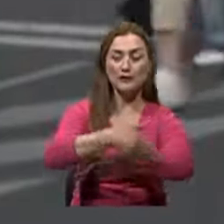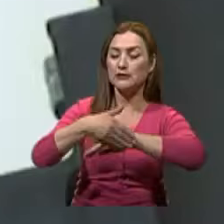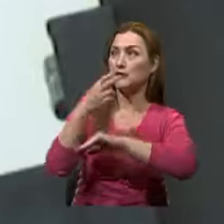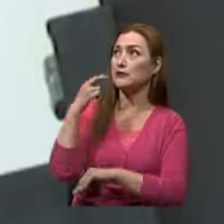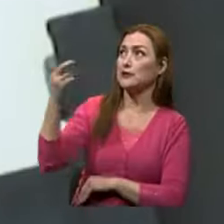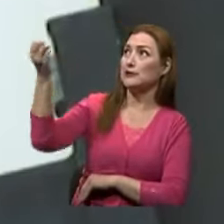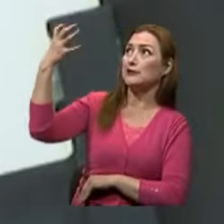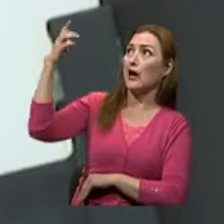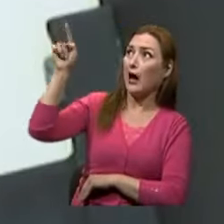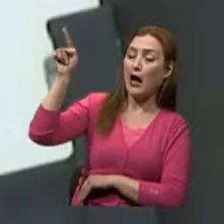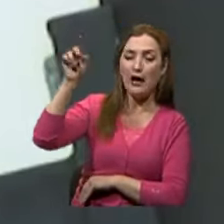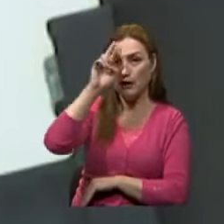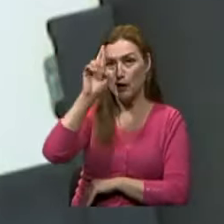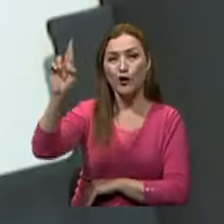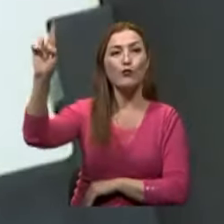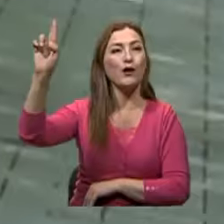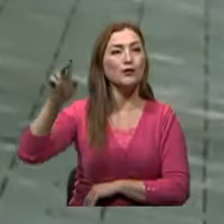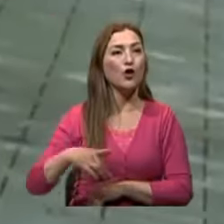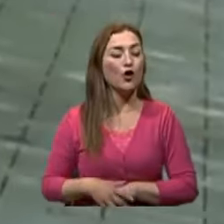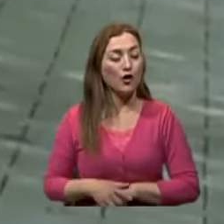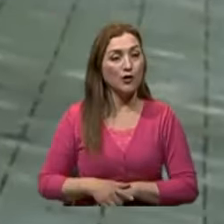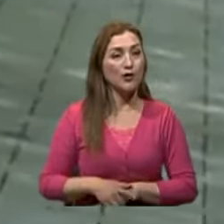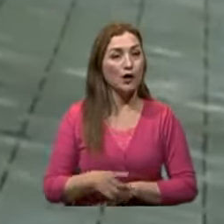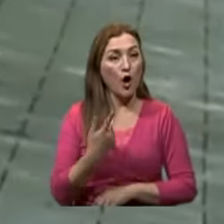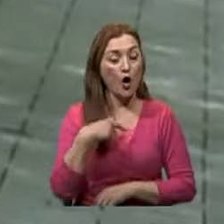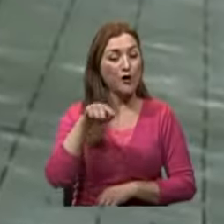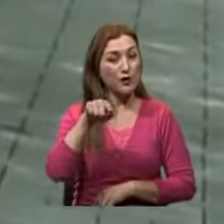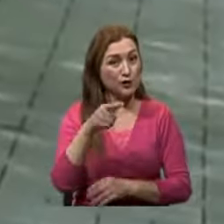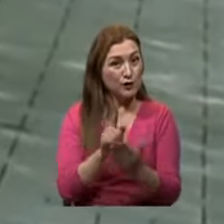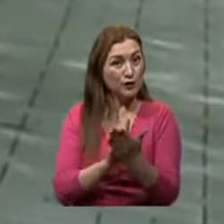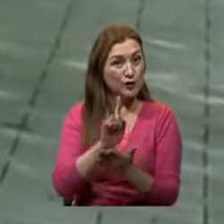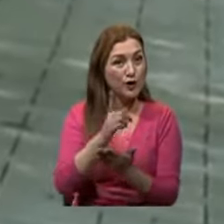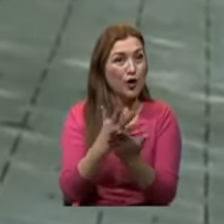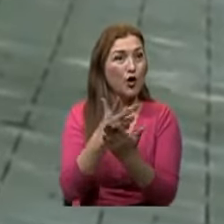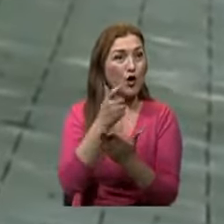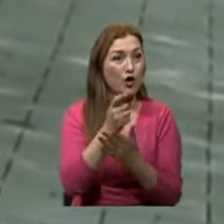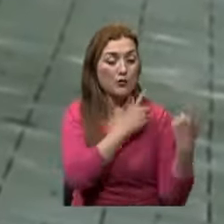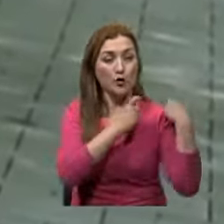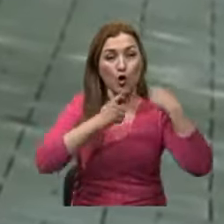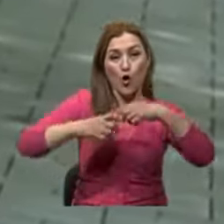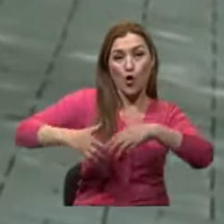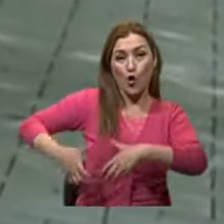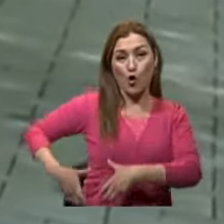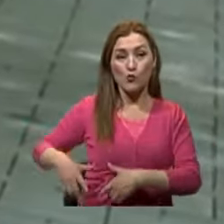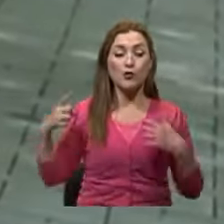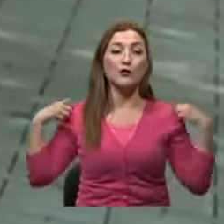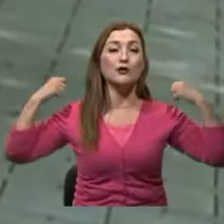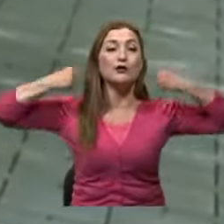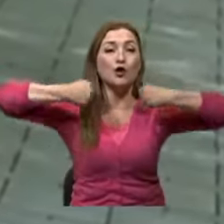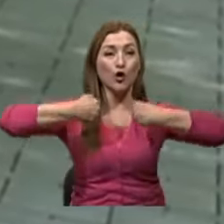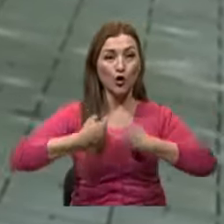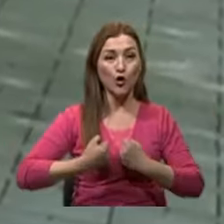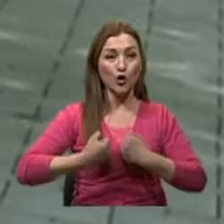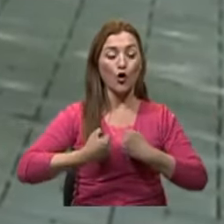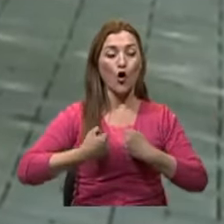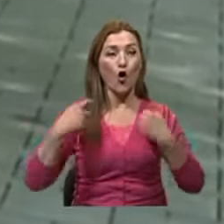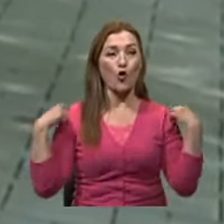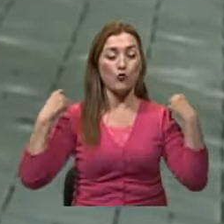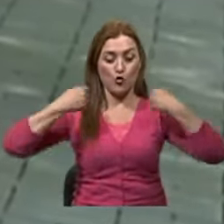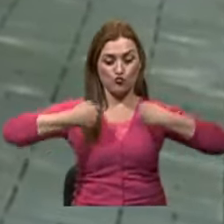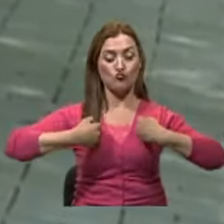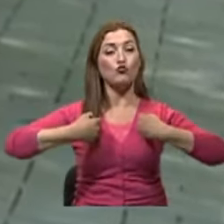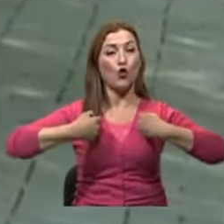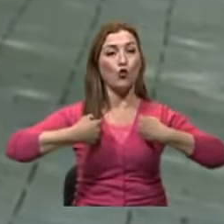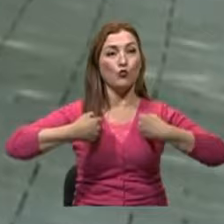pasos cebras. Si sales de compras, utiliza carteras o bolsos sujetos a la cintura, una mochila o bolso cruzado en los hombros para